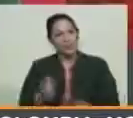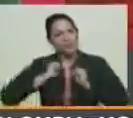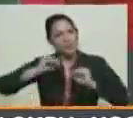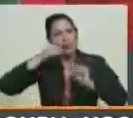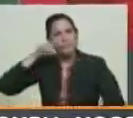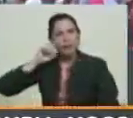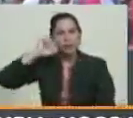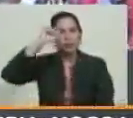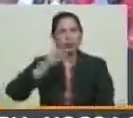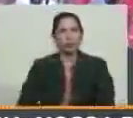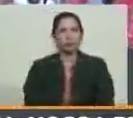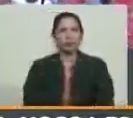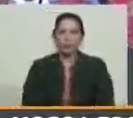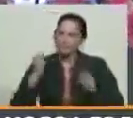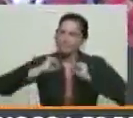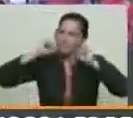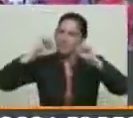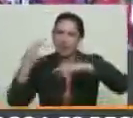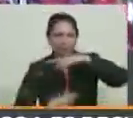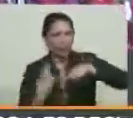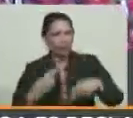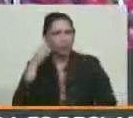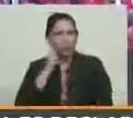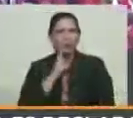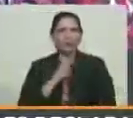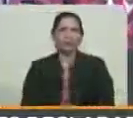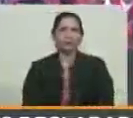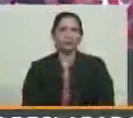Maduro! ¡Que viva la revolución bolivariana!